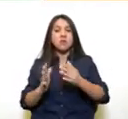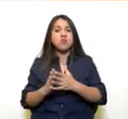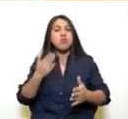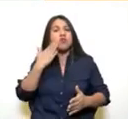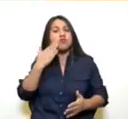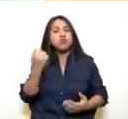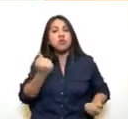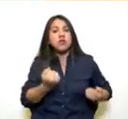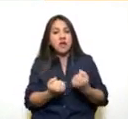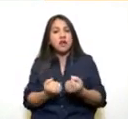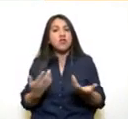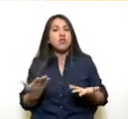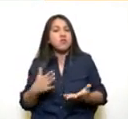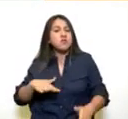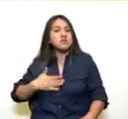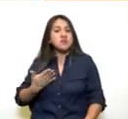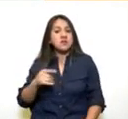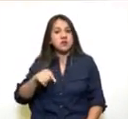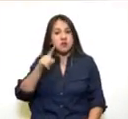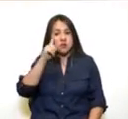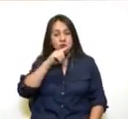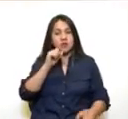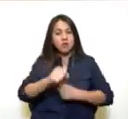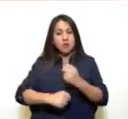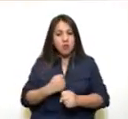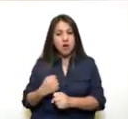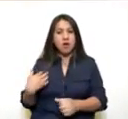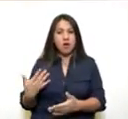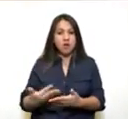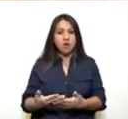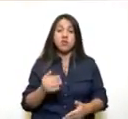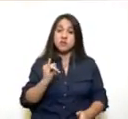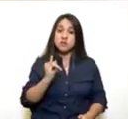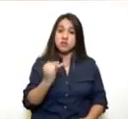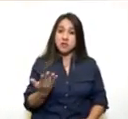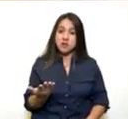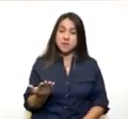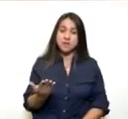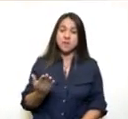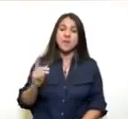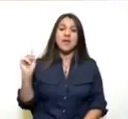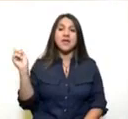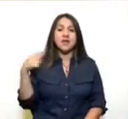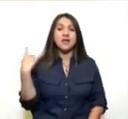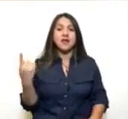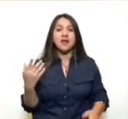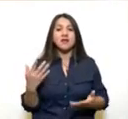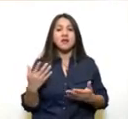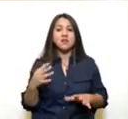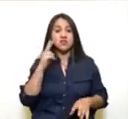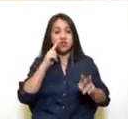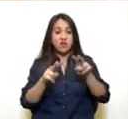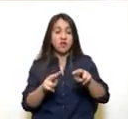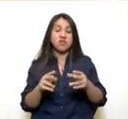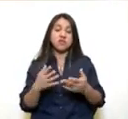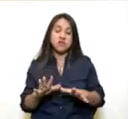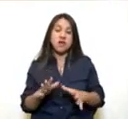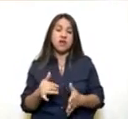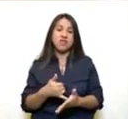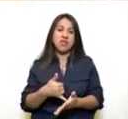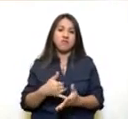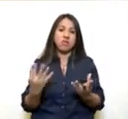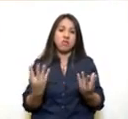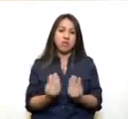ellos como como lo ha sentido en estas últimas décadas si en general se ha debilitado pero